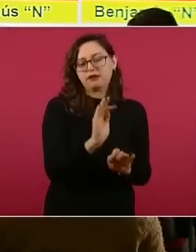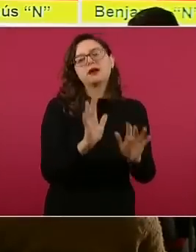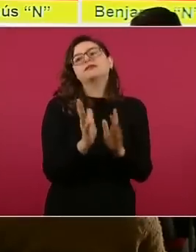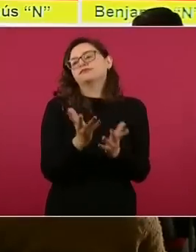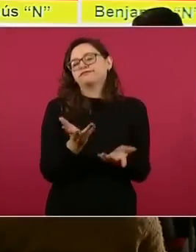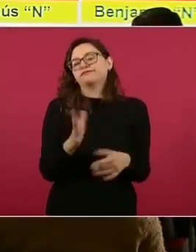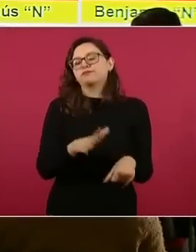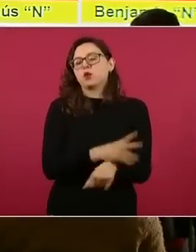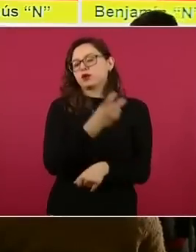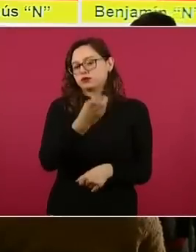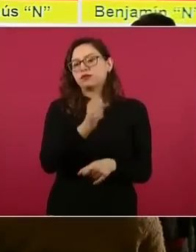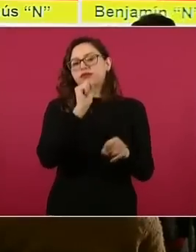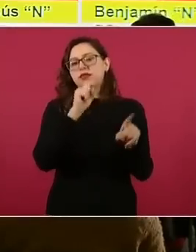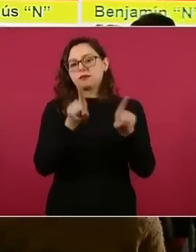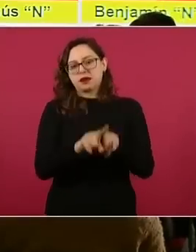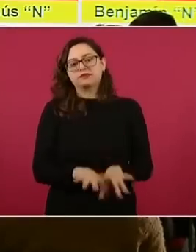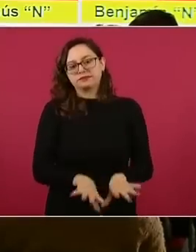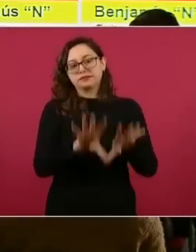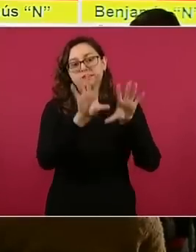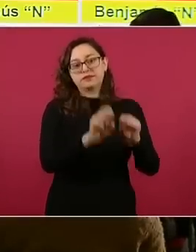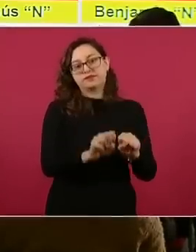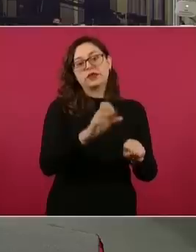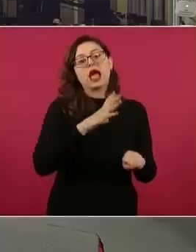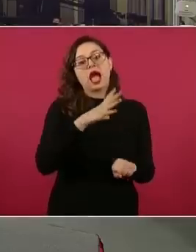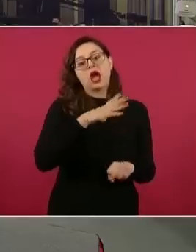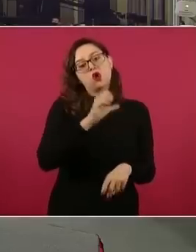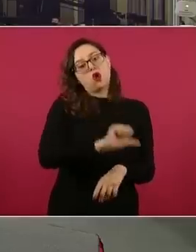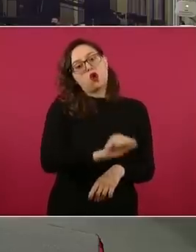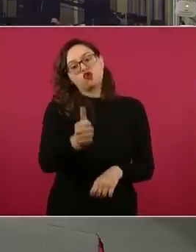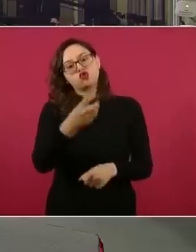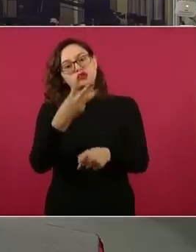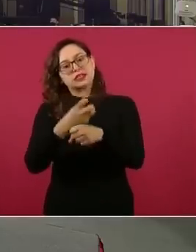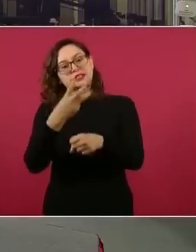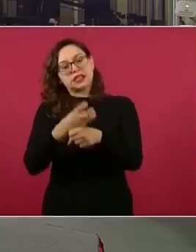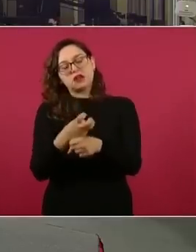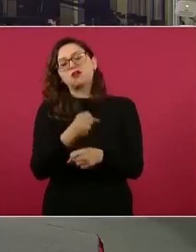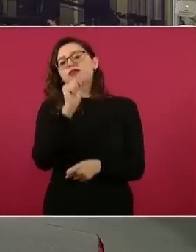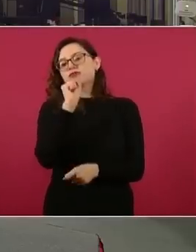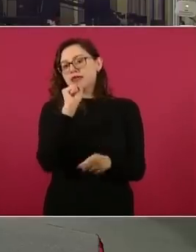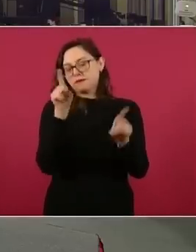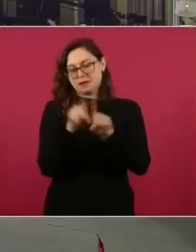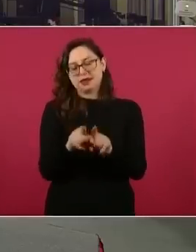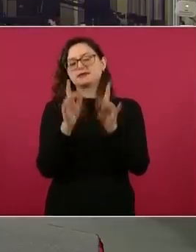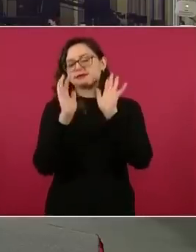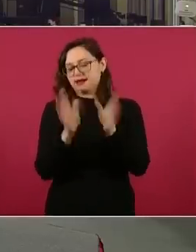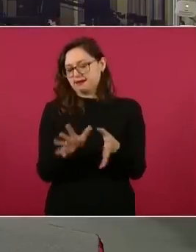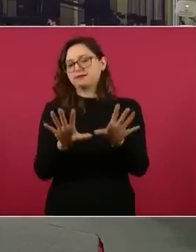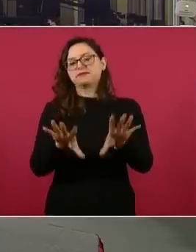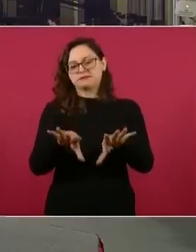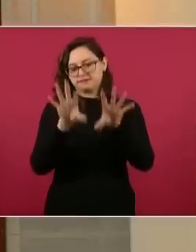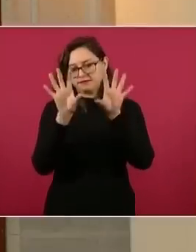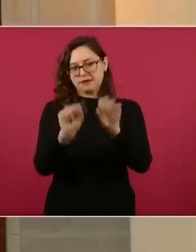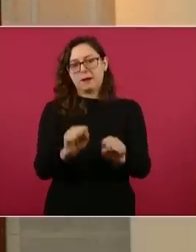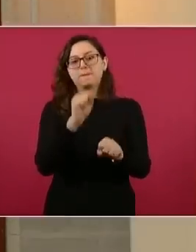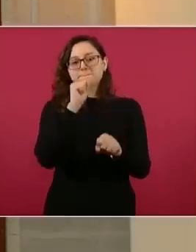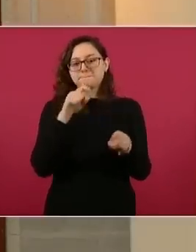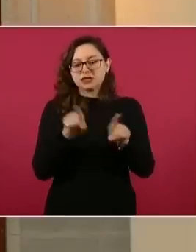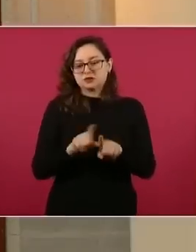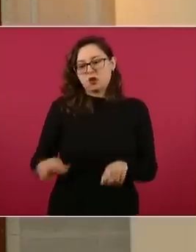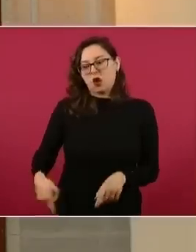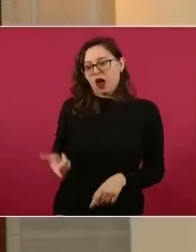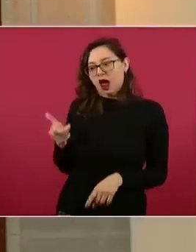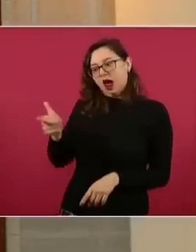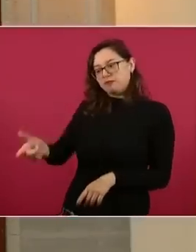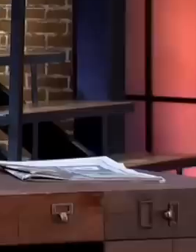que escapó en un primer momento, pero ya está, también trató de cubrirlo y ya se recuperó el arma homicida.